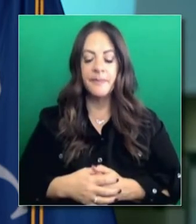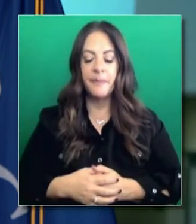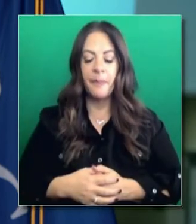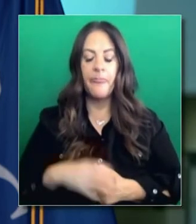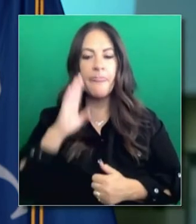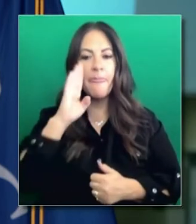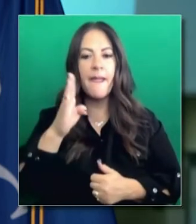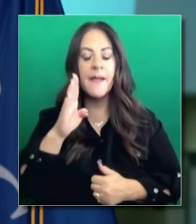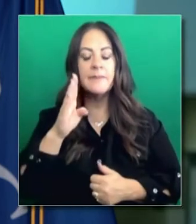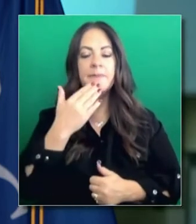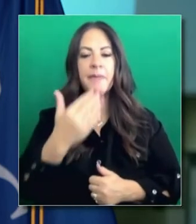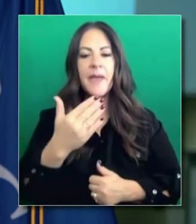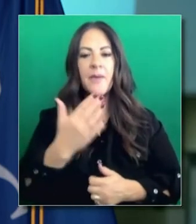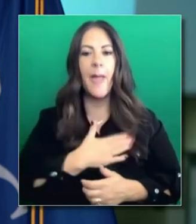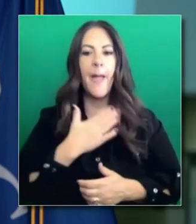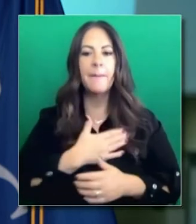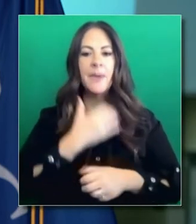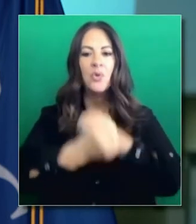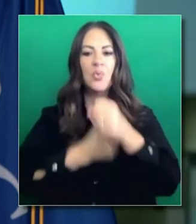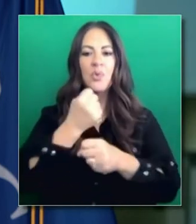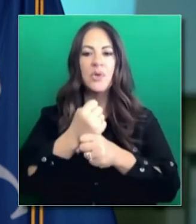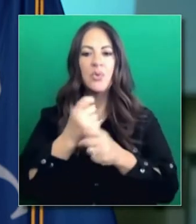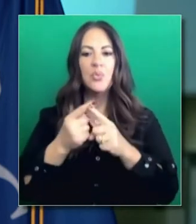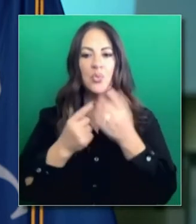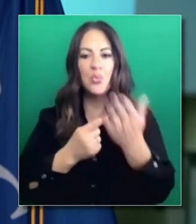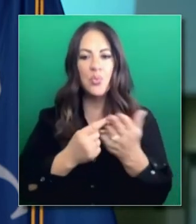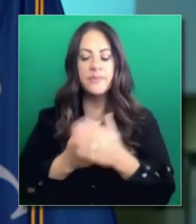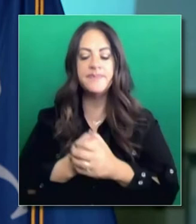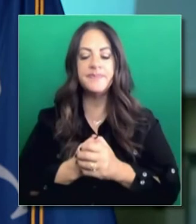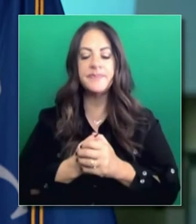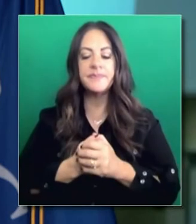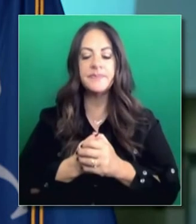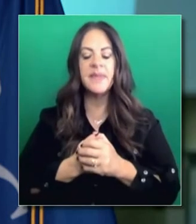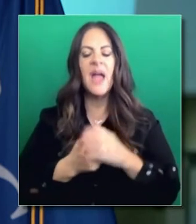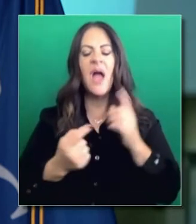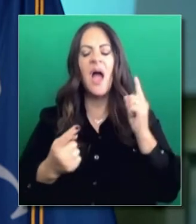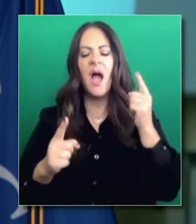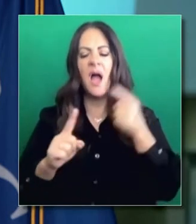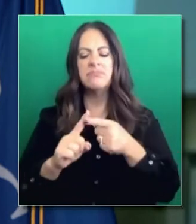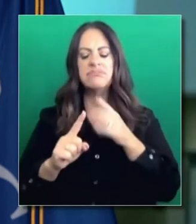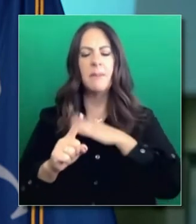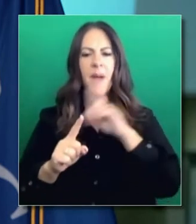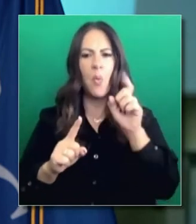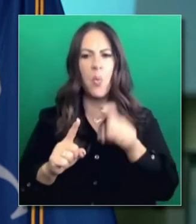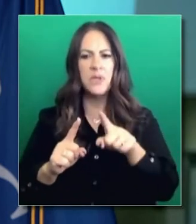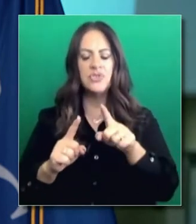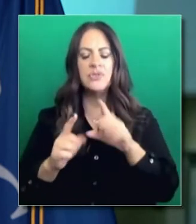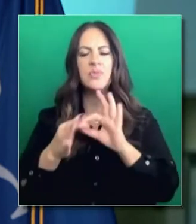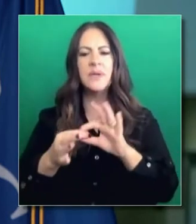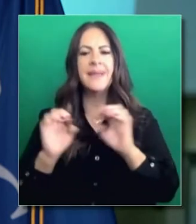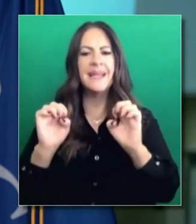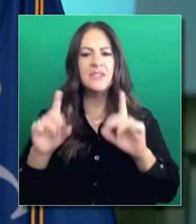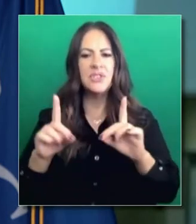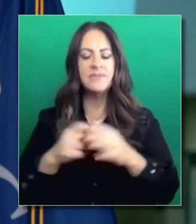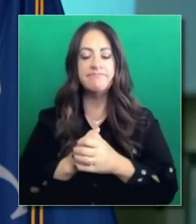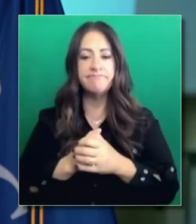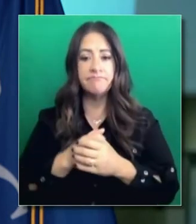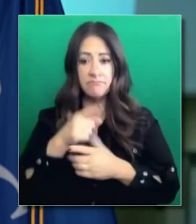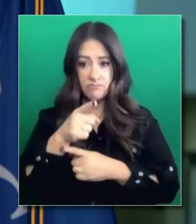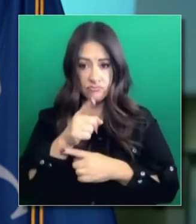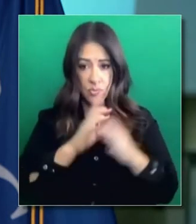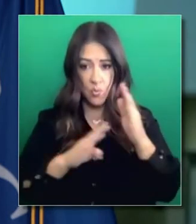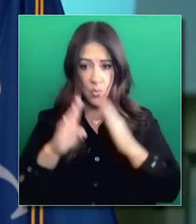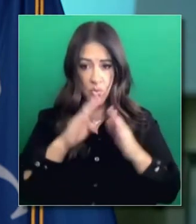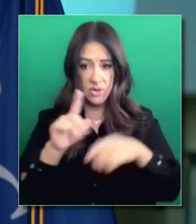Gracias, gobernador, y feliz año nuevo. Aparte de todo lo que hemos dicho, quiero concentrarme